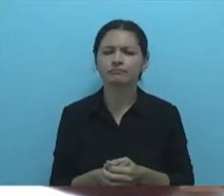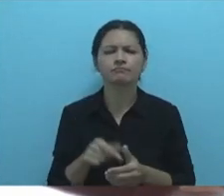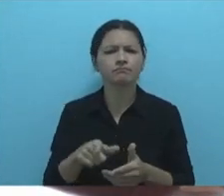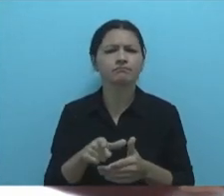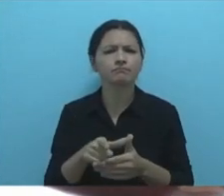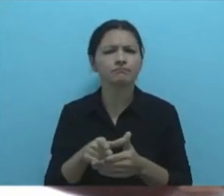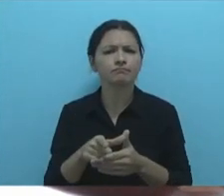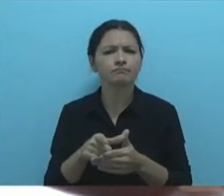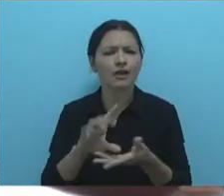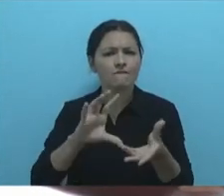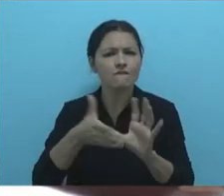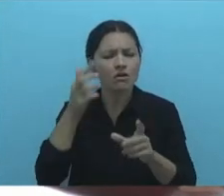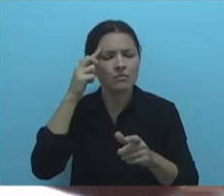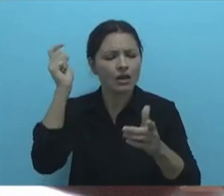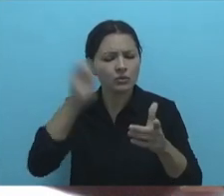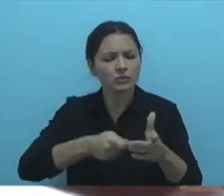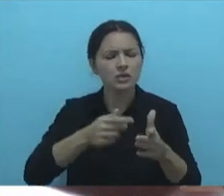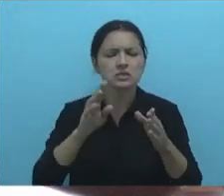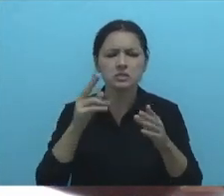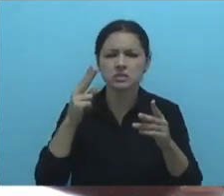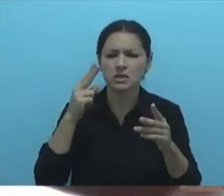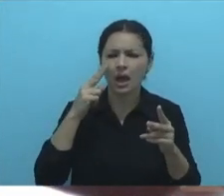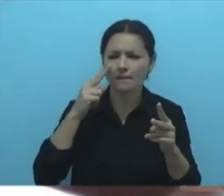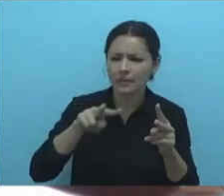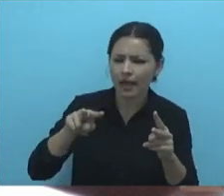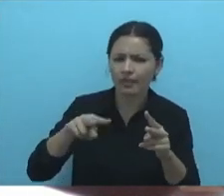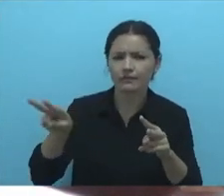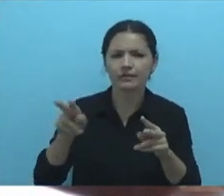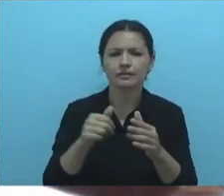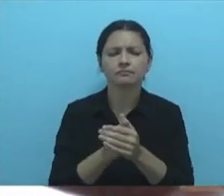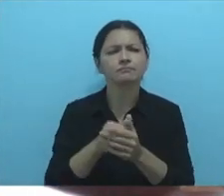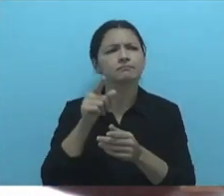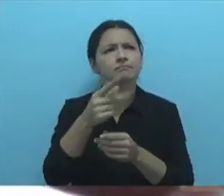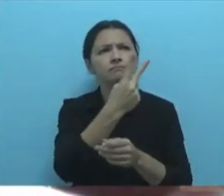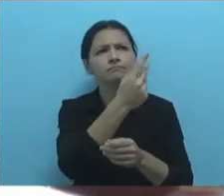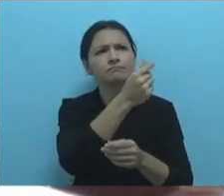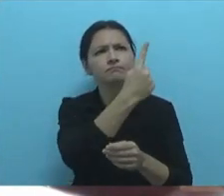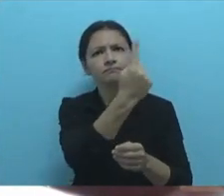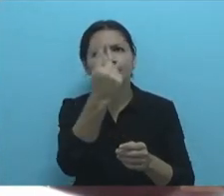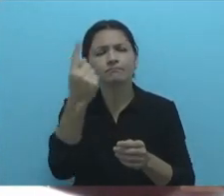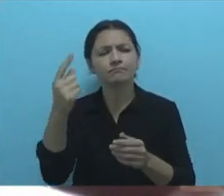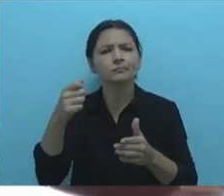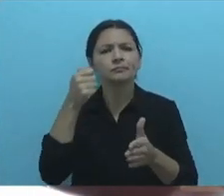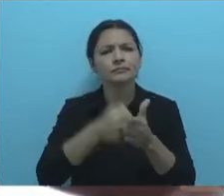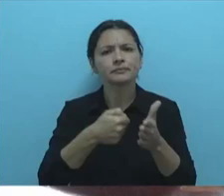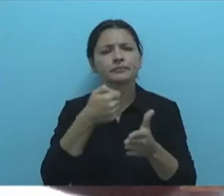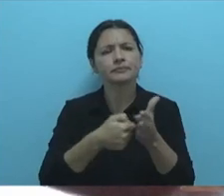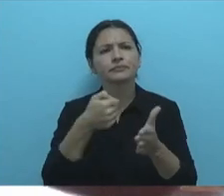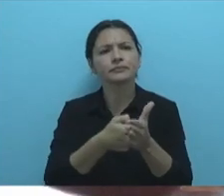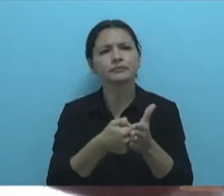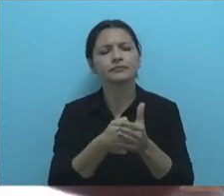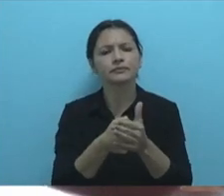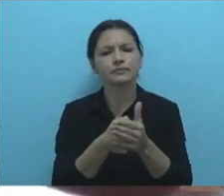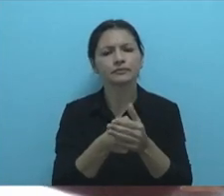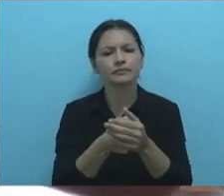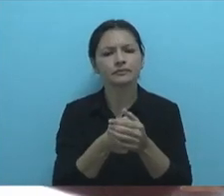Justicia que brinda un camino y una perspectiva diferente hay que reconocer la lucha de muchísimas de estas compañeras que se han llegado acá y de muchísimas que